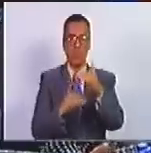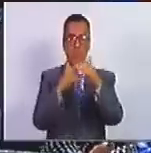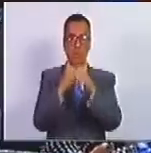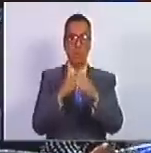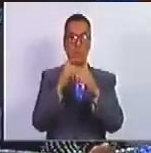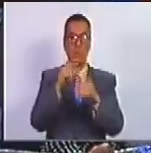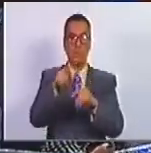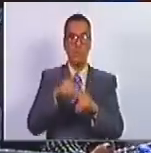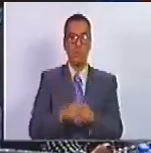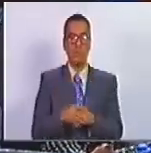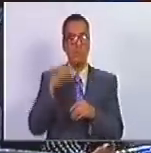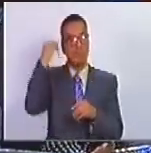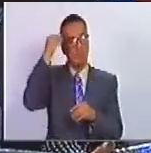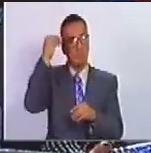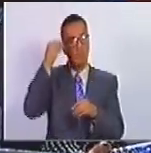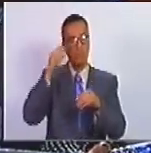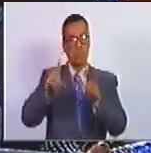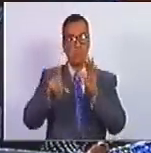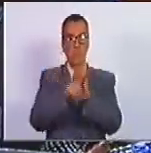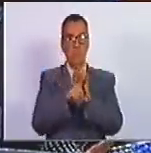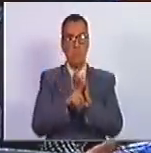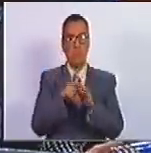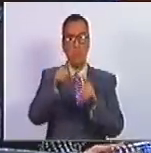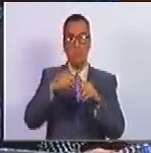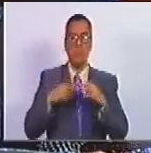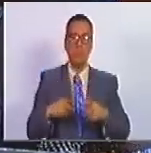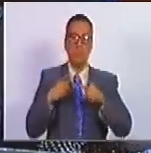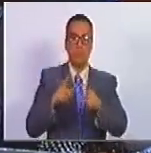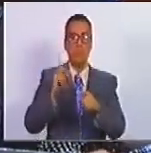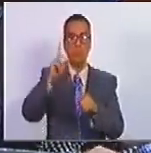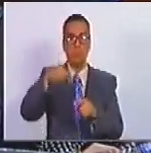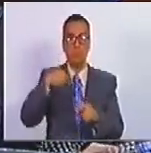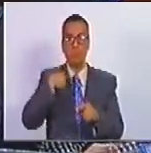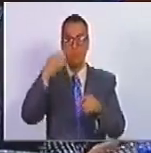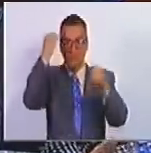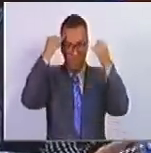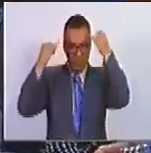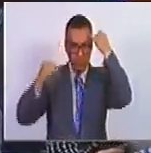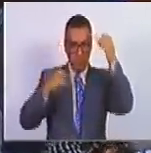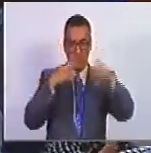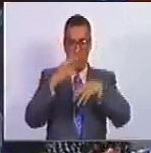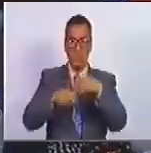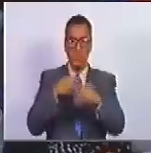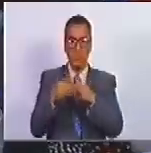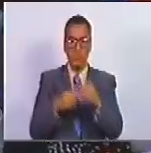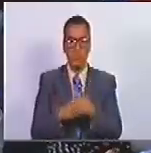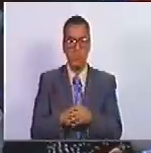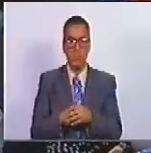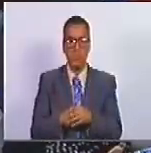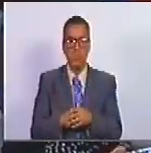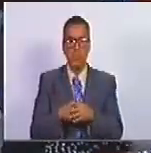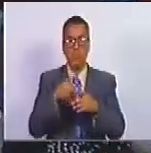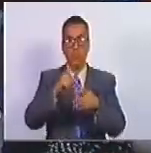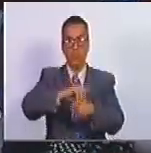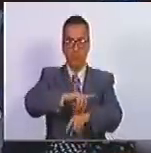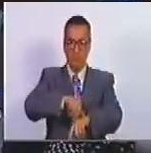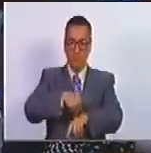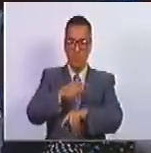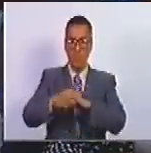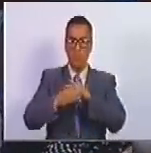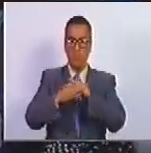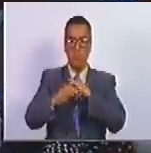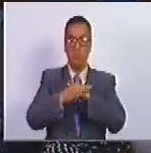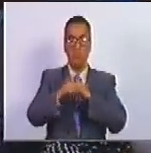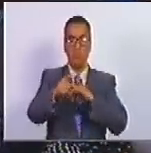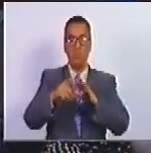límites superiores. Creo que la ley en esto también es inteligente y hace que le da un plazo a los municipios y los estados